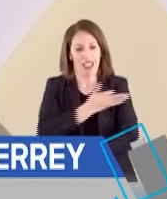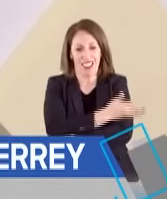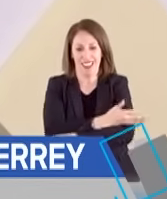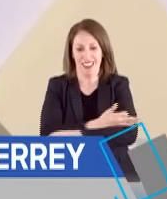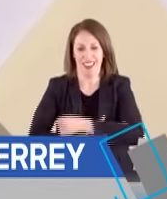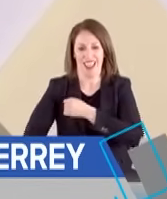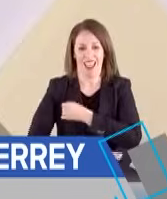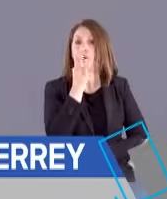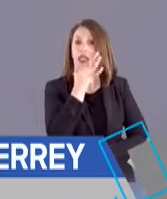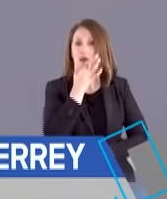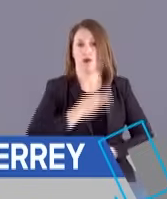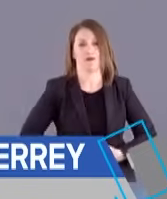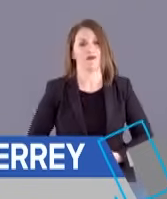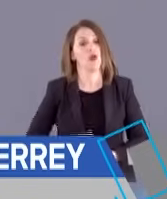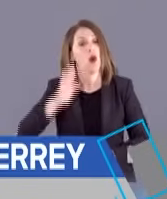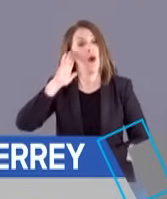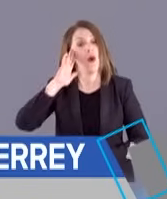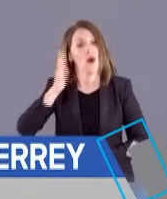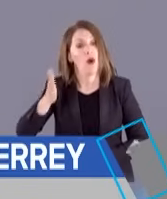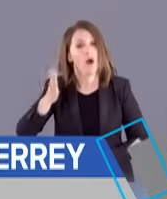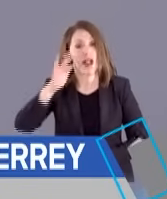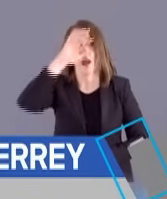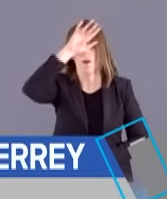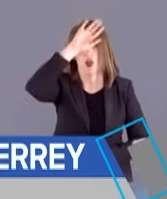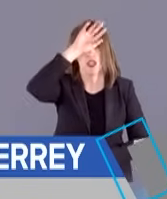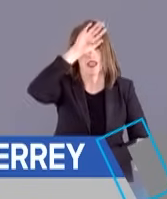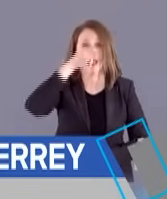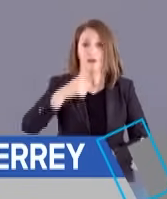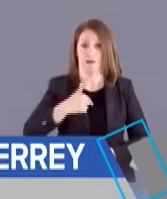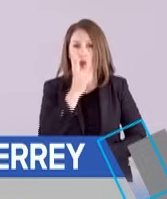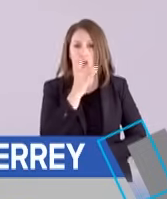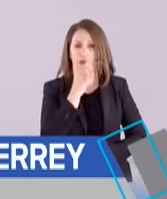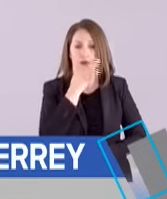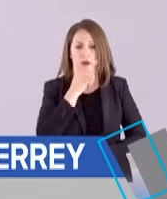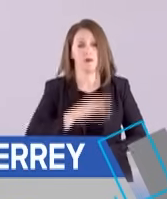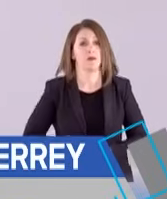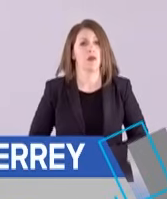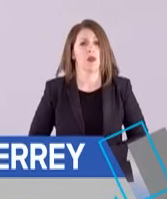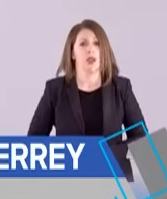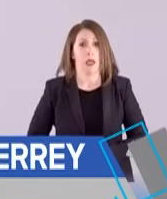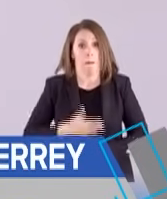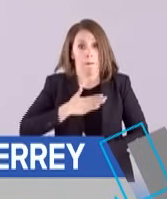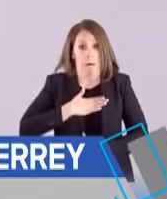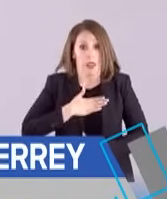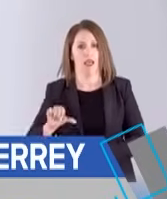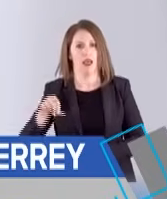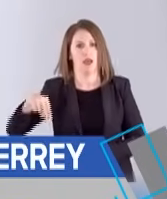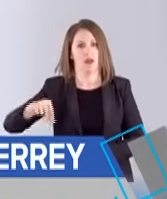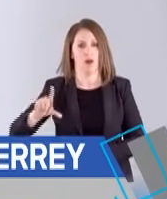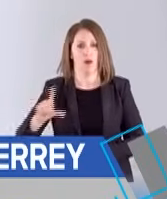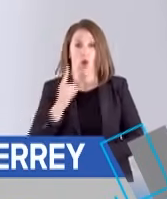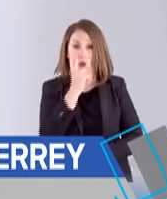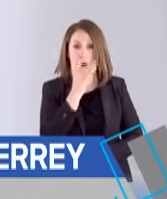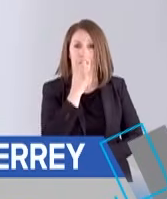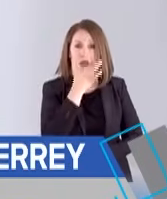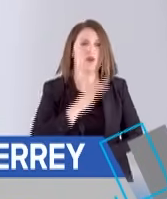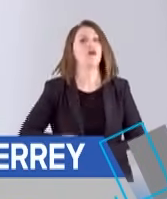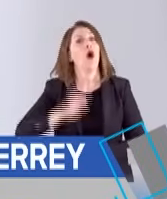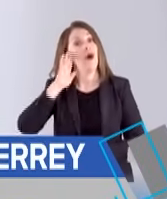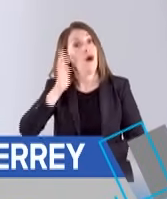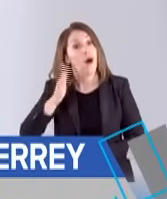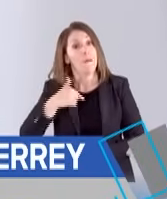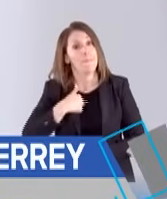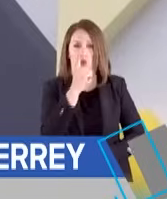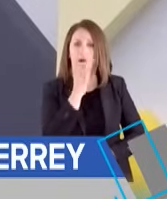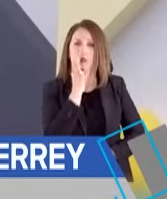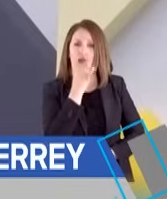En el segundo se abordaron temáticas como el transporte público, movilidad, baches, desabasto de agua, alumbrado público, contaminación y